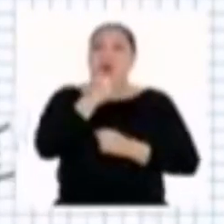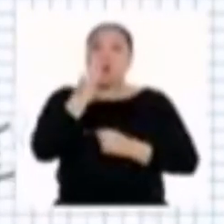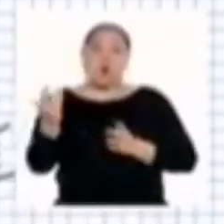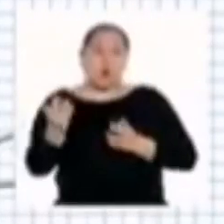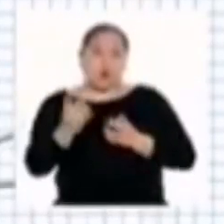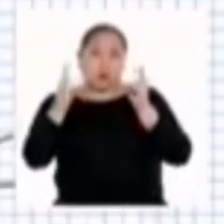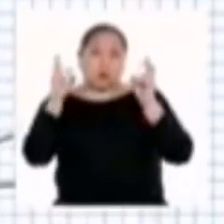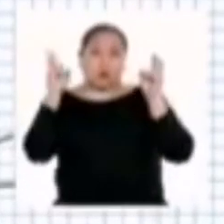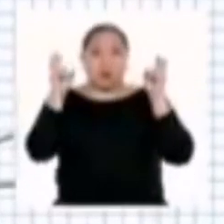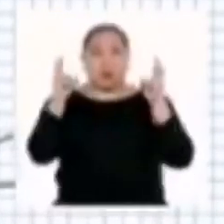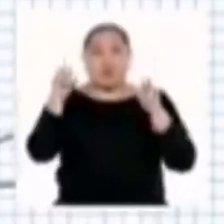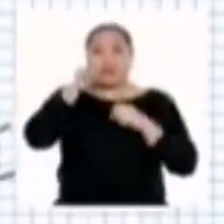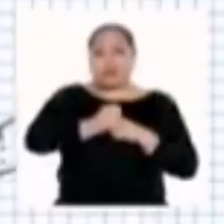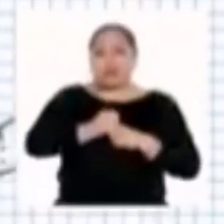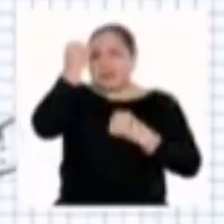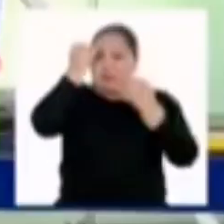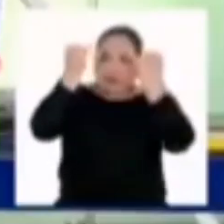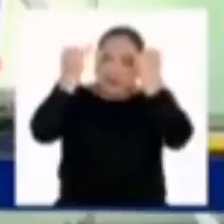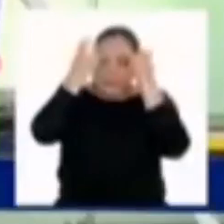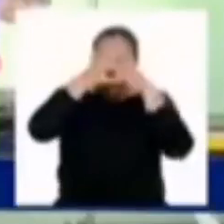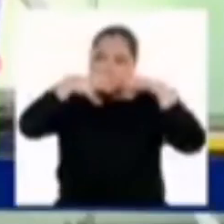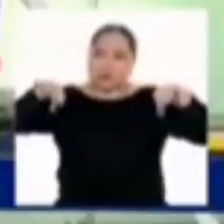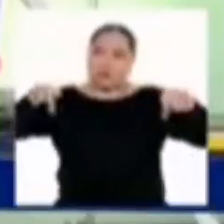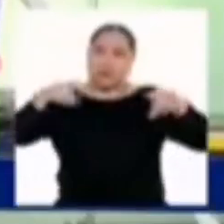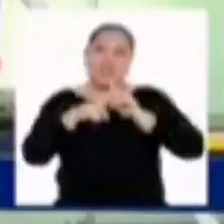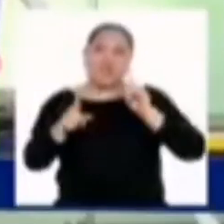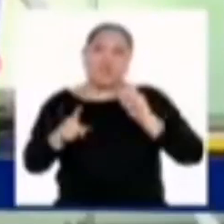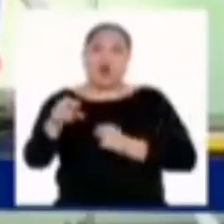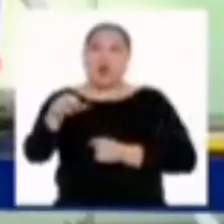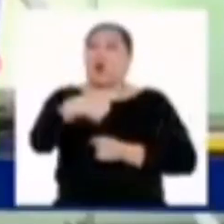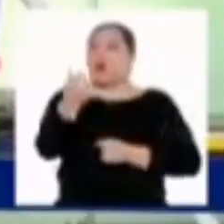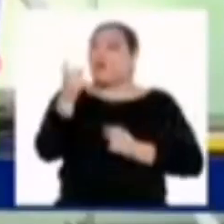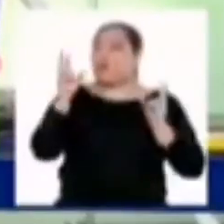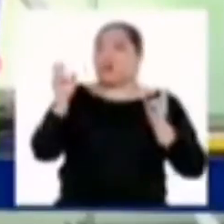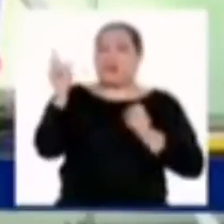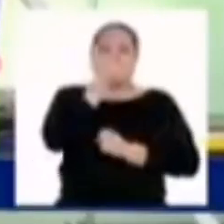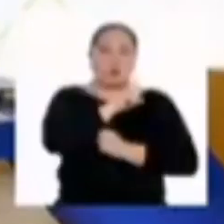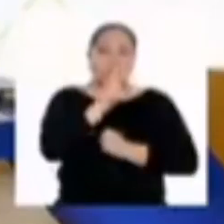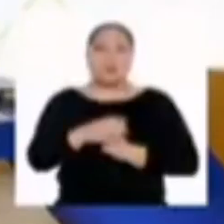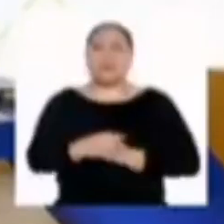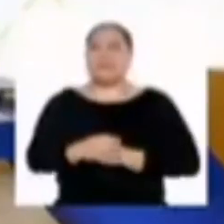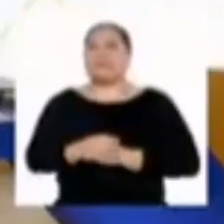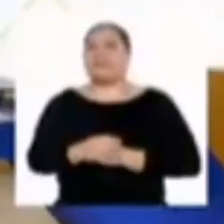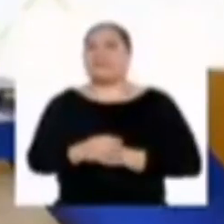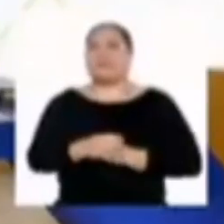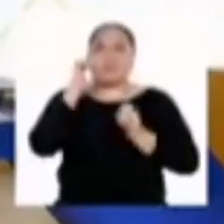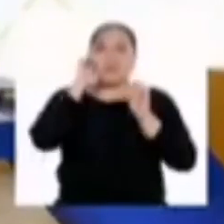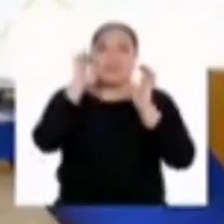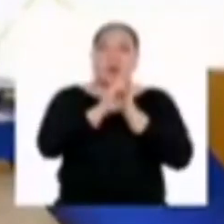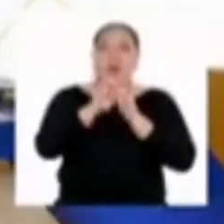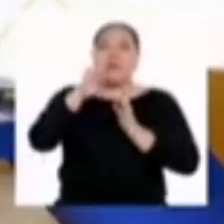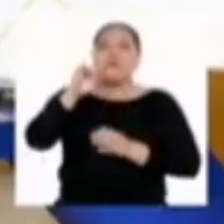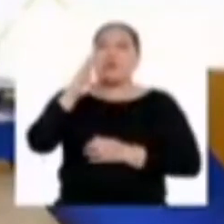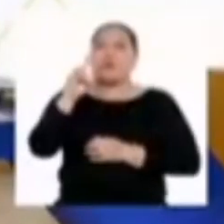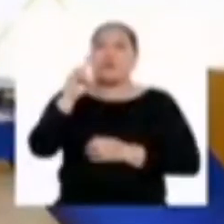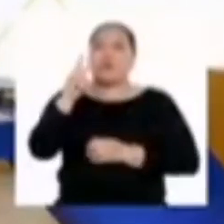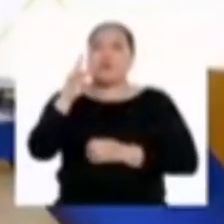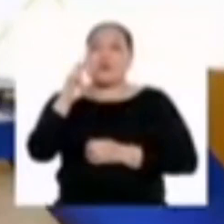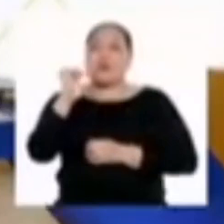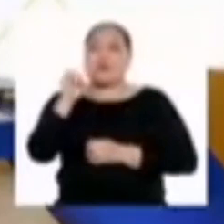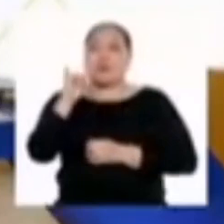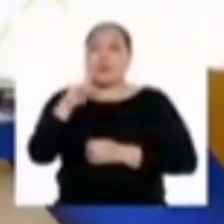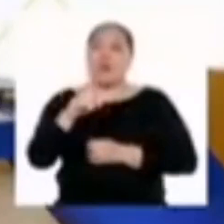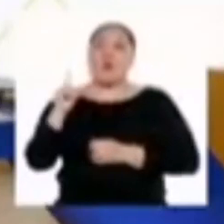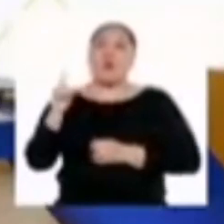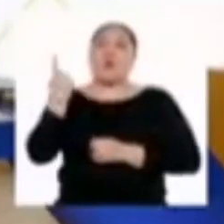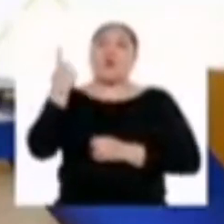posiciones opuestas, pero hay otros temas que no. ¡Claro! Por ejemplo, en el caso de la biodiversidad no hay una